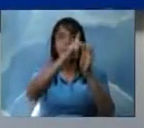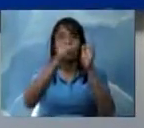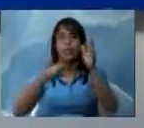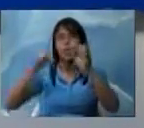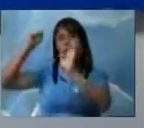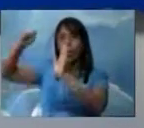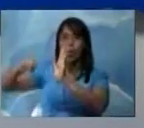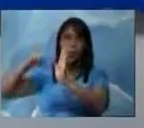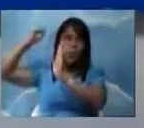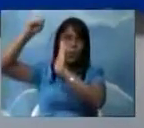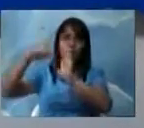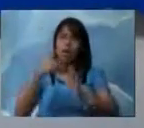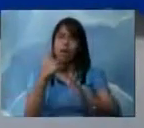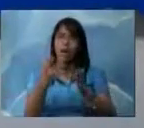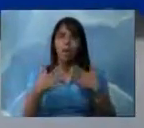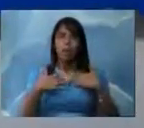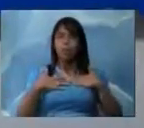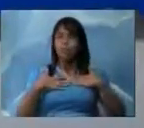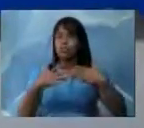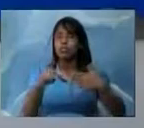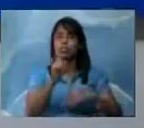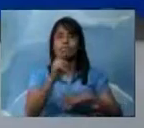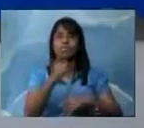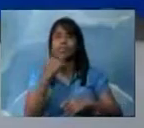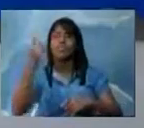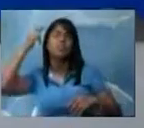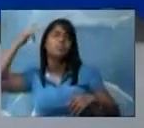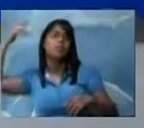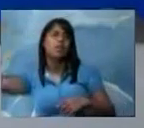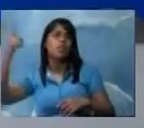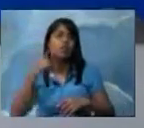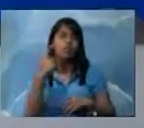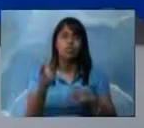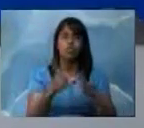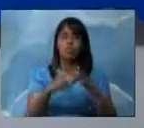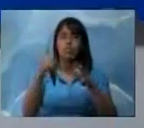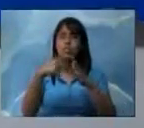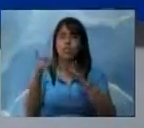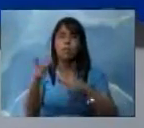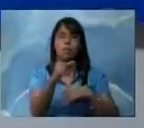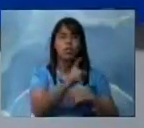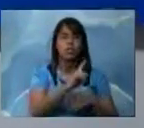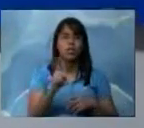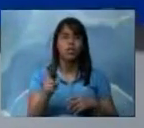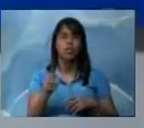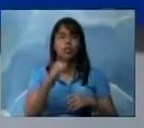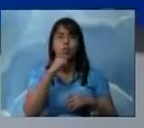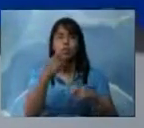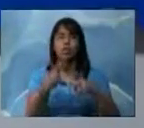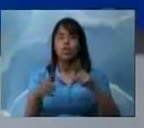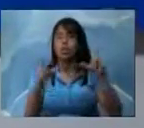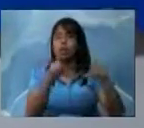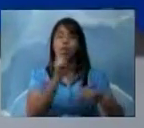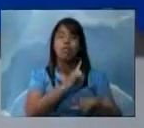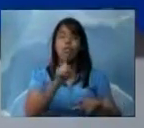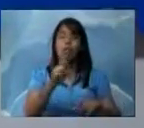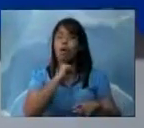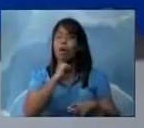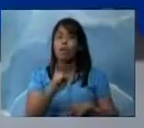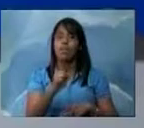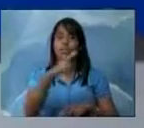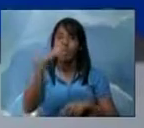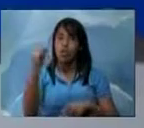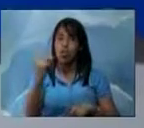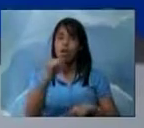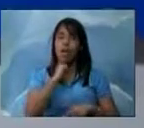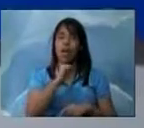novela, esto no es una ficción, algo que se imaginó cierto escritor por allí. No,